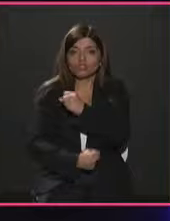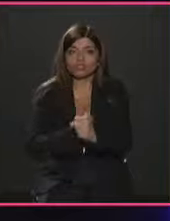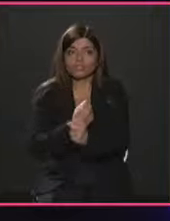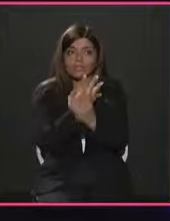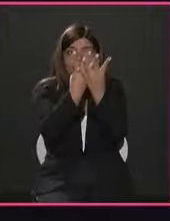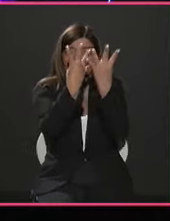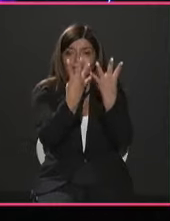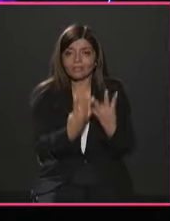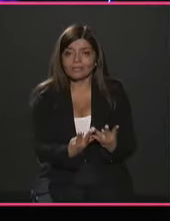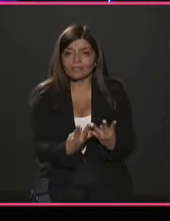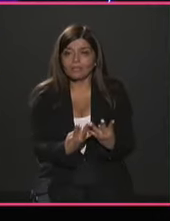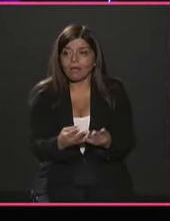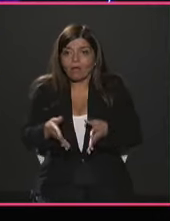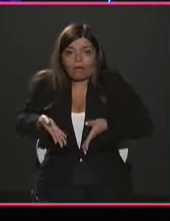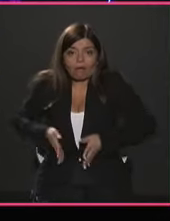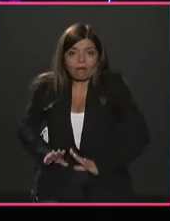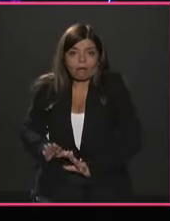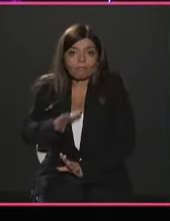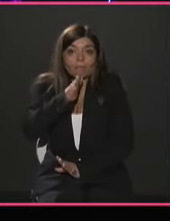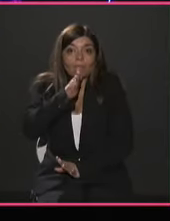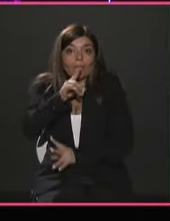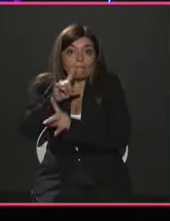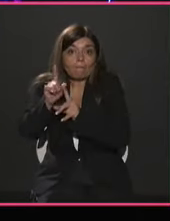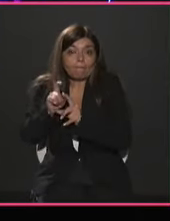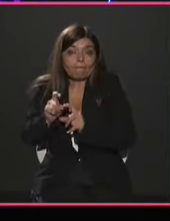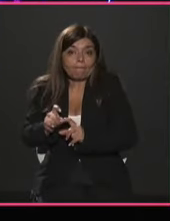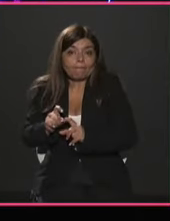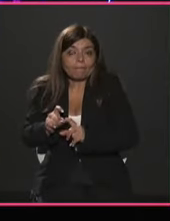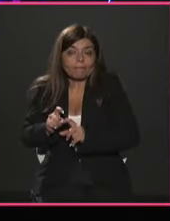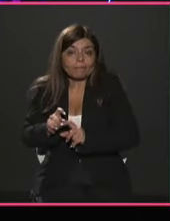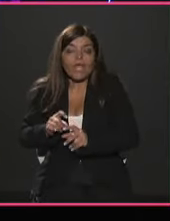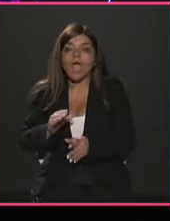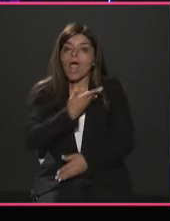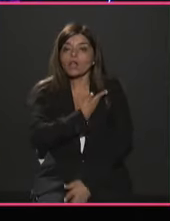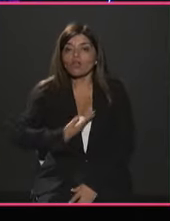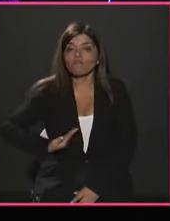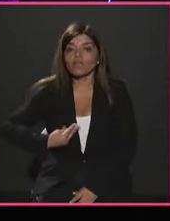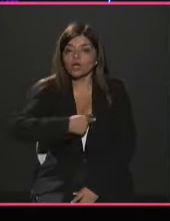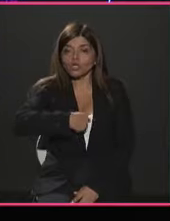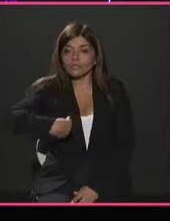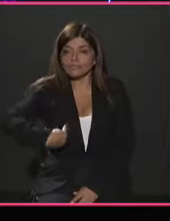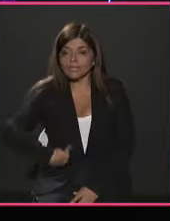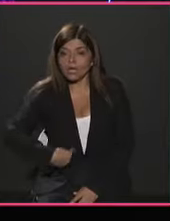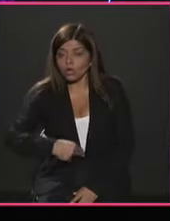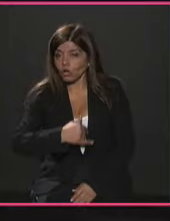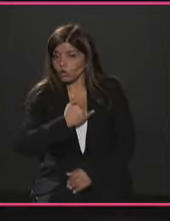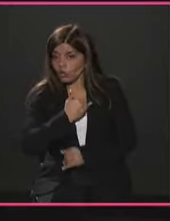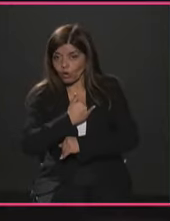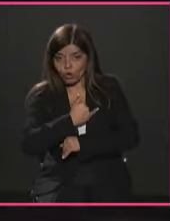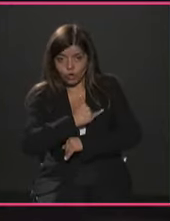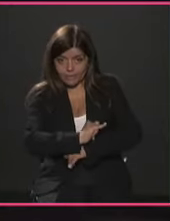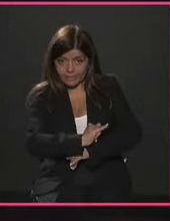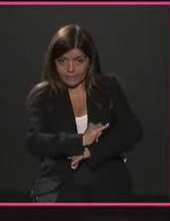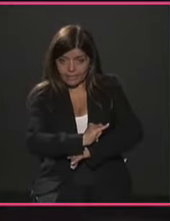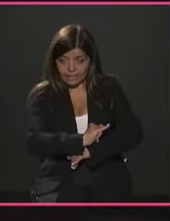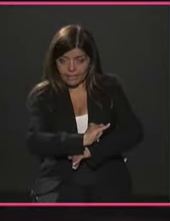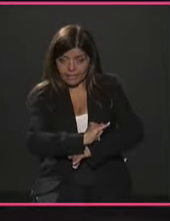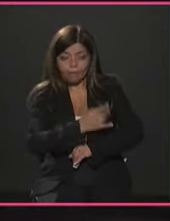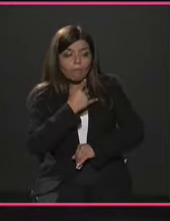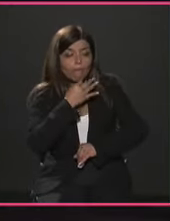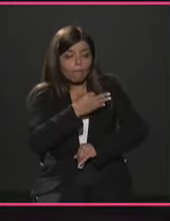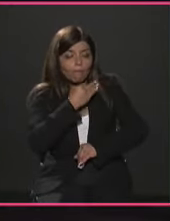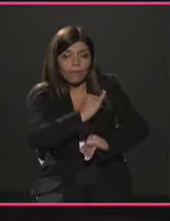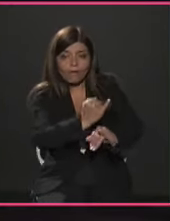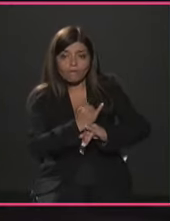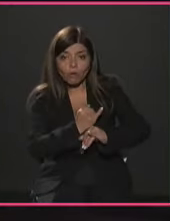aún no sabemos lo que ocurre con los bebés el gobierno chino no quiere brindar ninguna información sobre